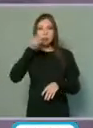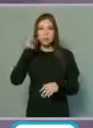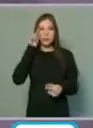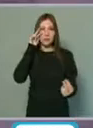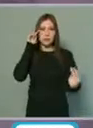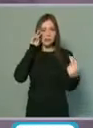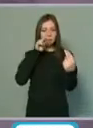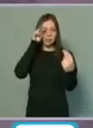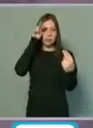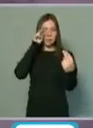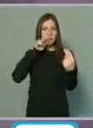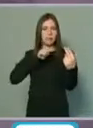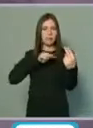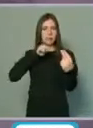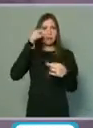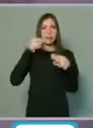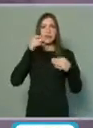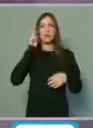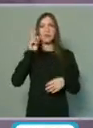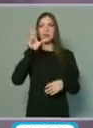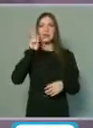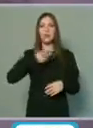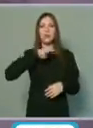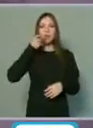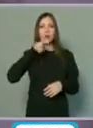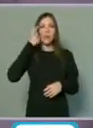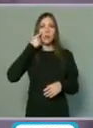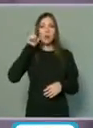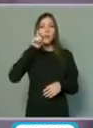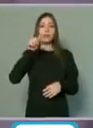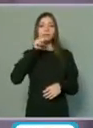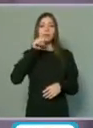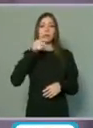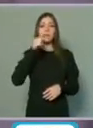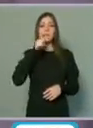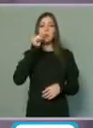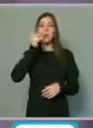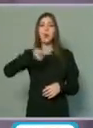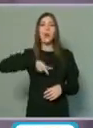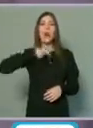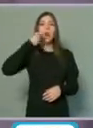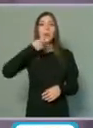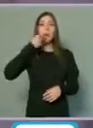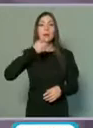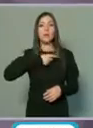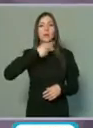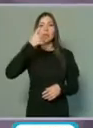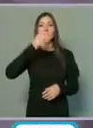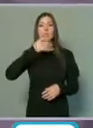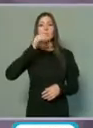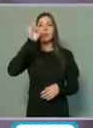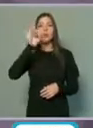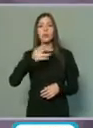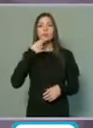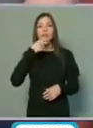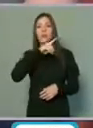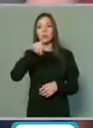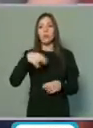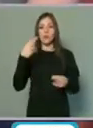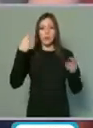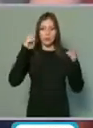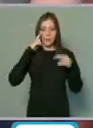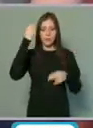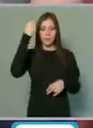primeras impresiones, es no verbal. Por lo tanto, para que llegue esta parte verbal, que es solamente un 7%, necesitamos no hacer